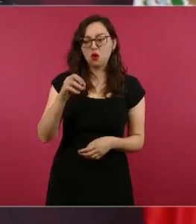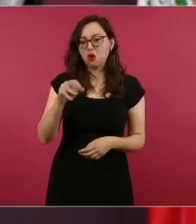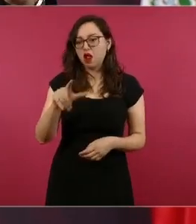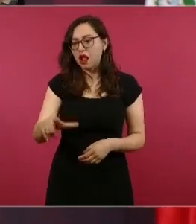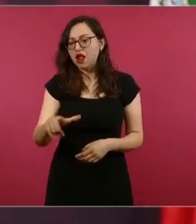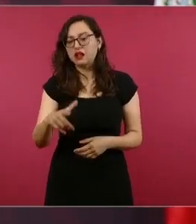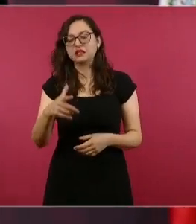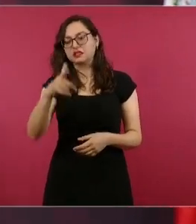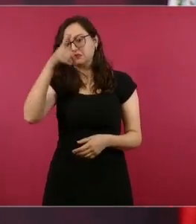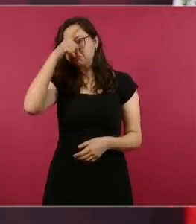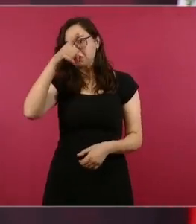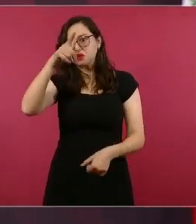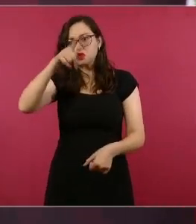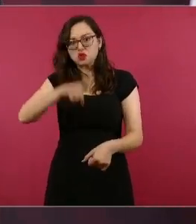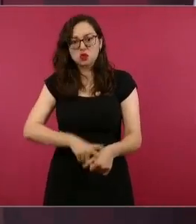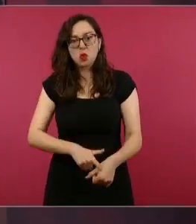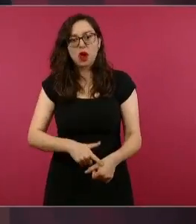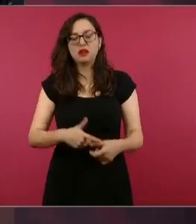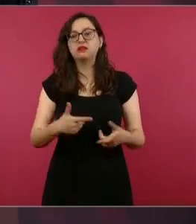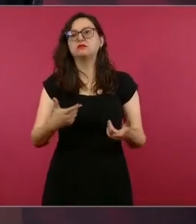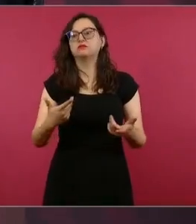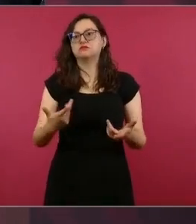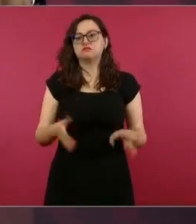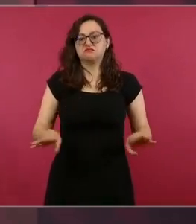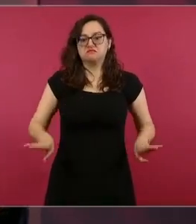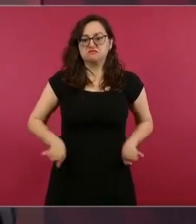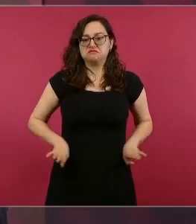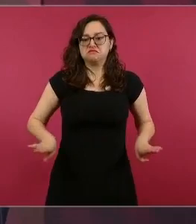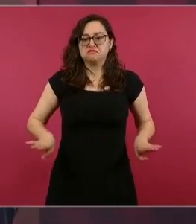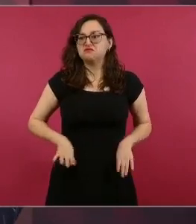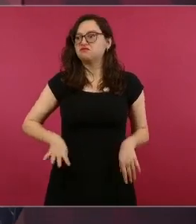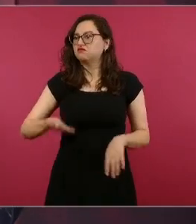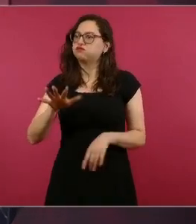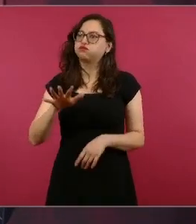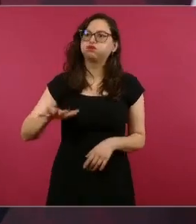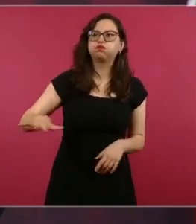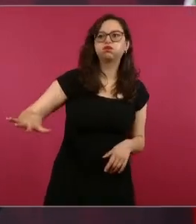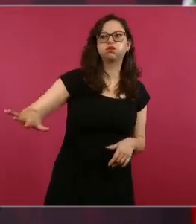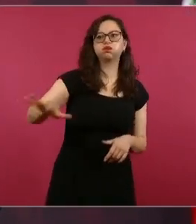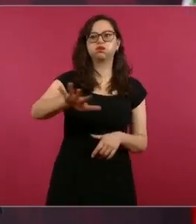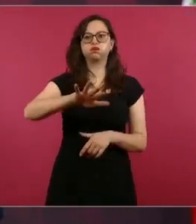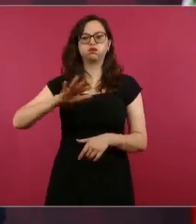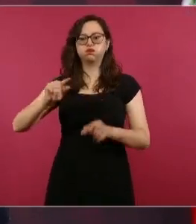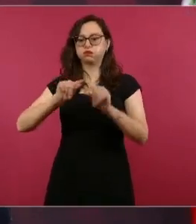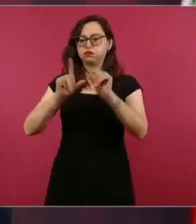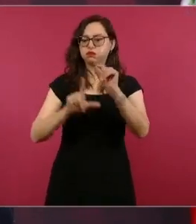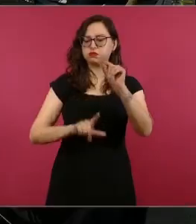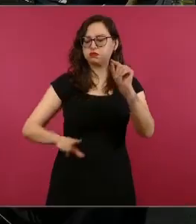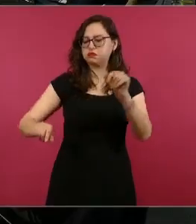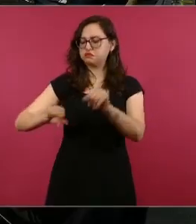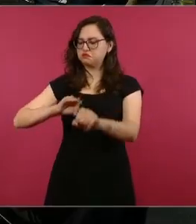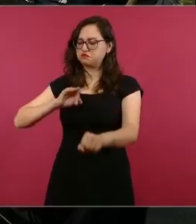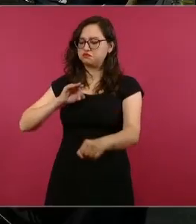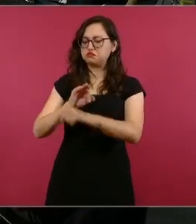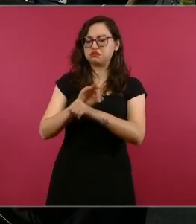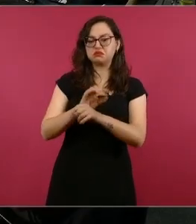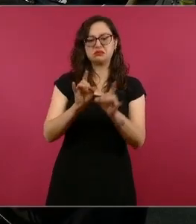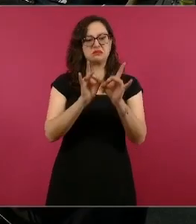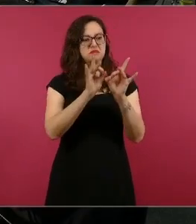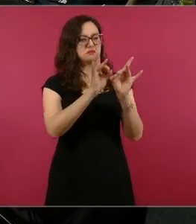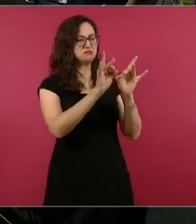protegido y nos ha sacado adelante frente a todas las adversidades.